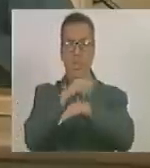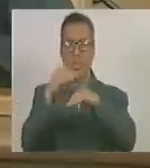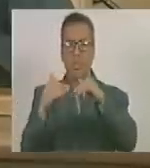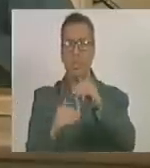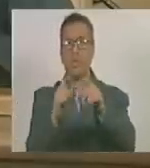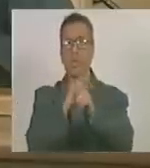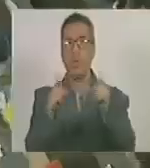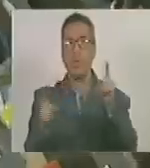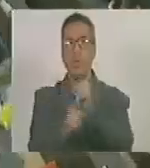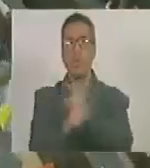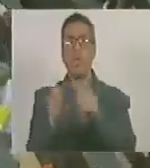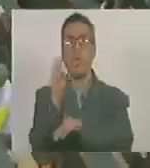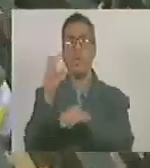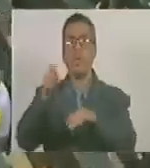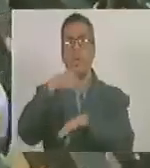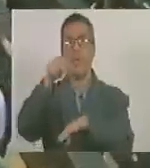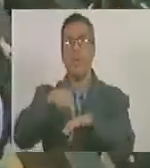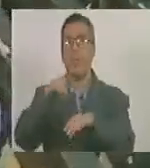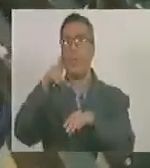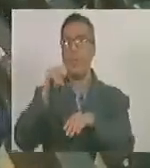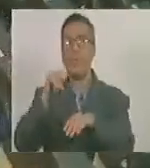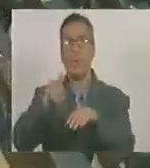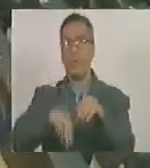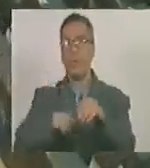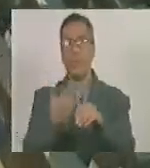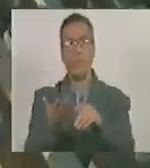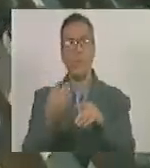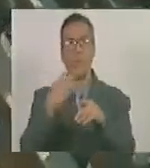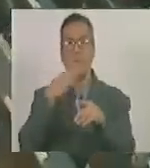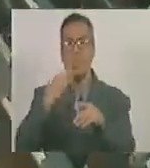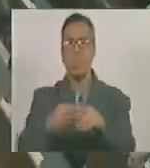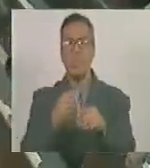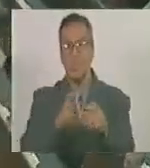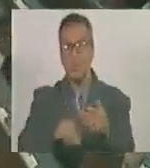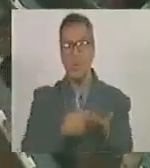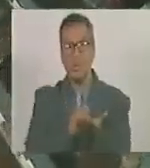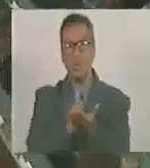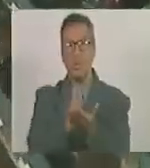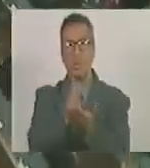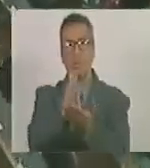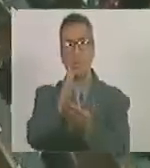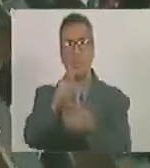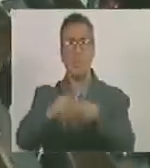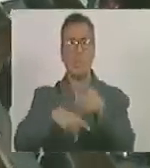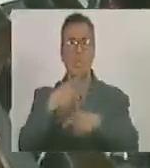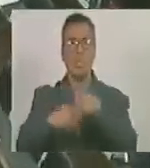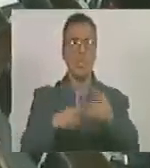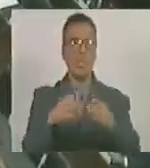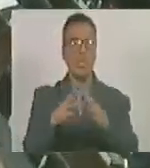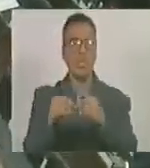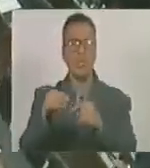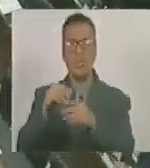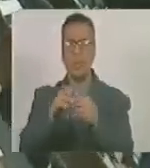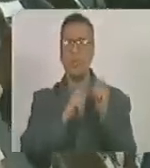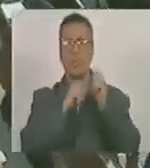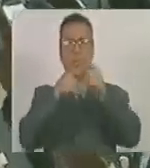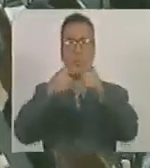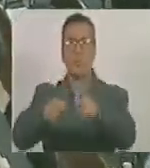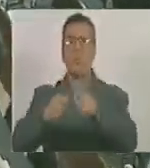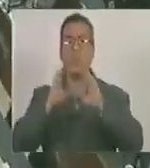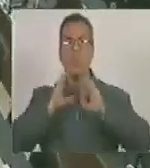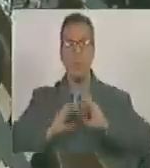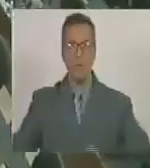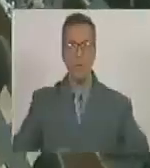por la Asamblea Nacional, no hay posibilidad cierta de dar continuidad al desarrollo de las competencias asignadas al